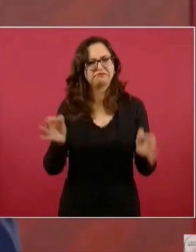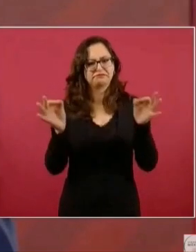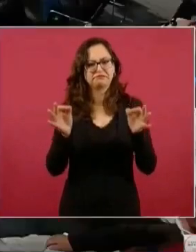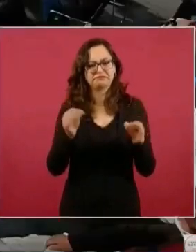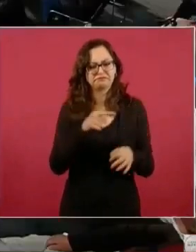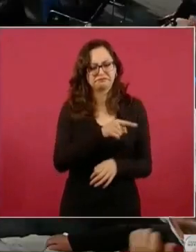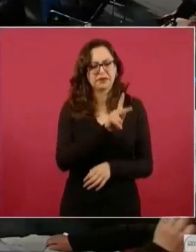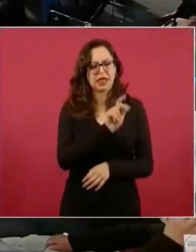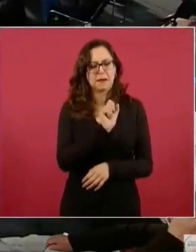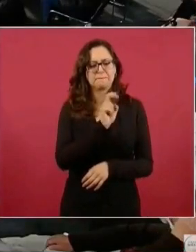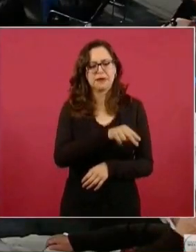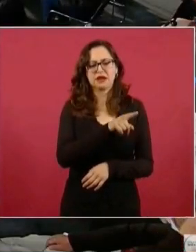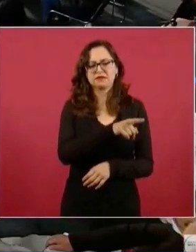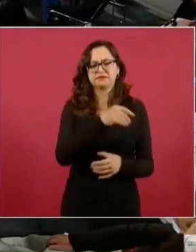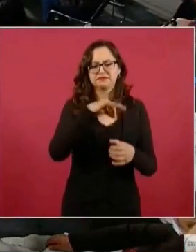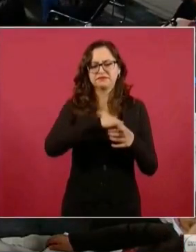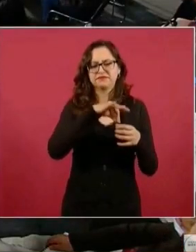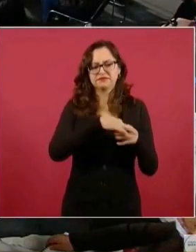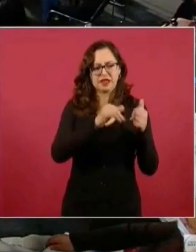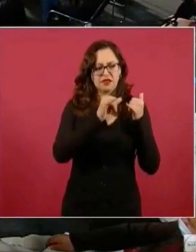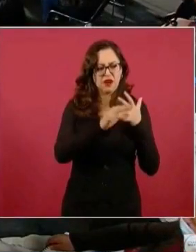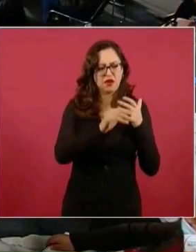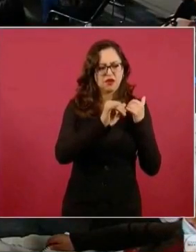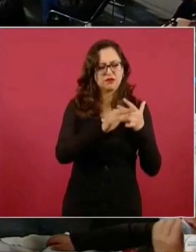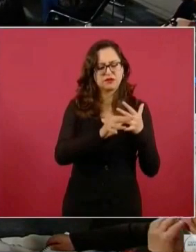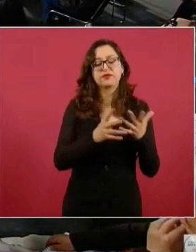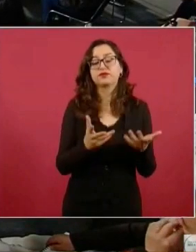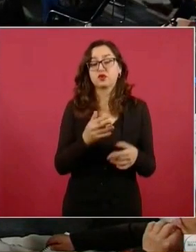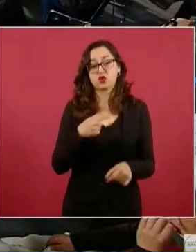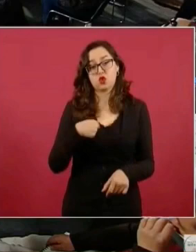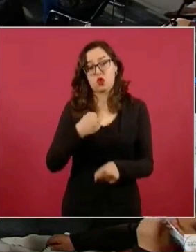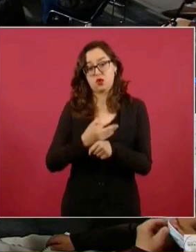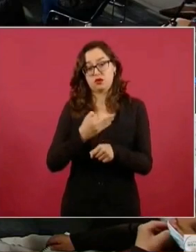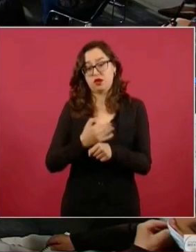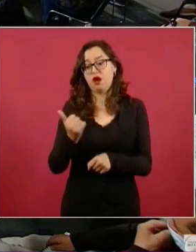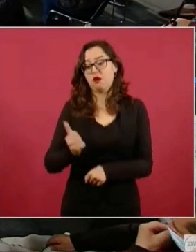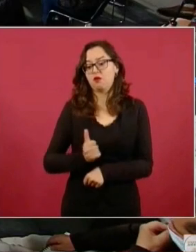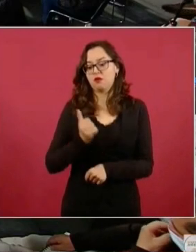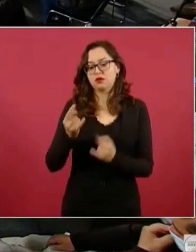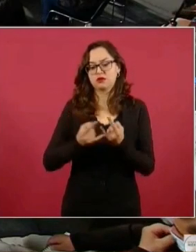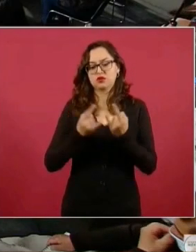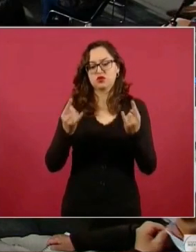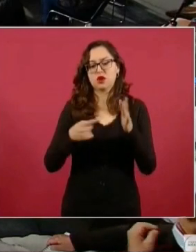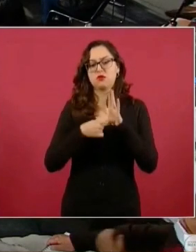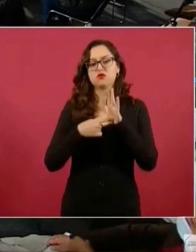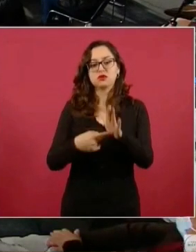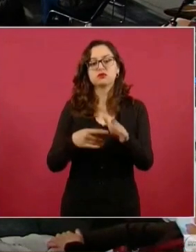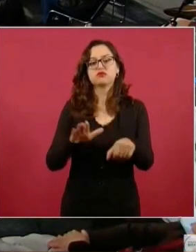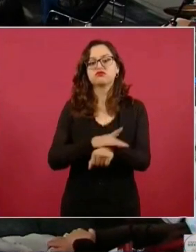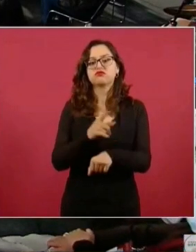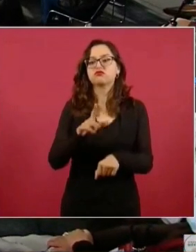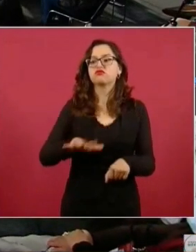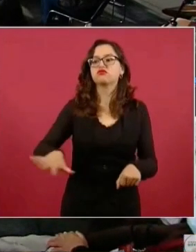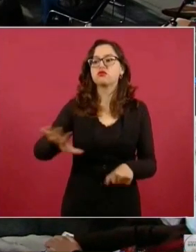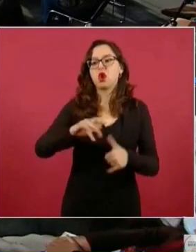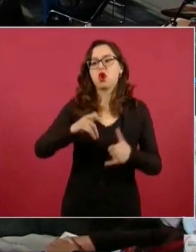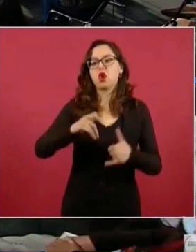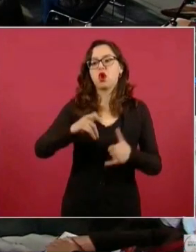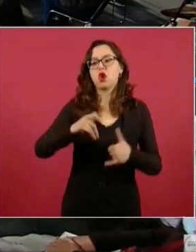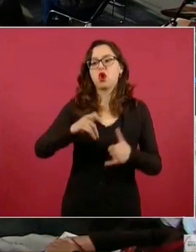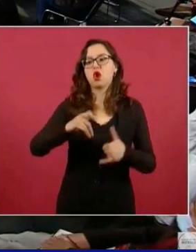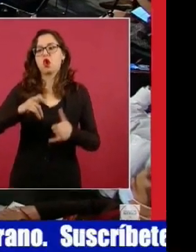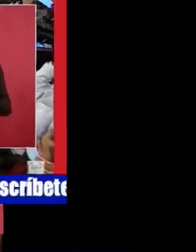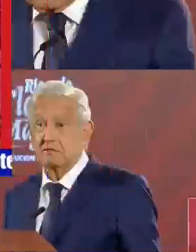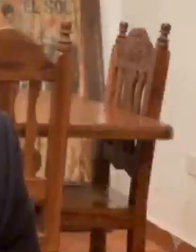Todo esto lo recuerdo por los jóvenes, pues, porque ya nosotros… Mi querido Manuel, voy a